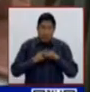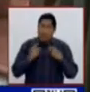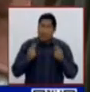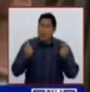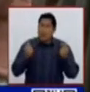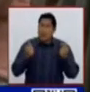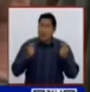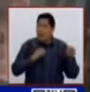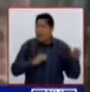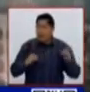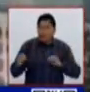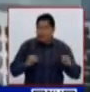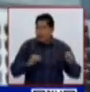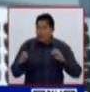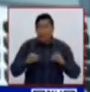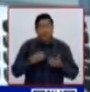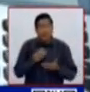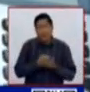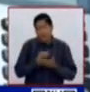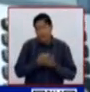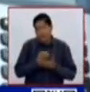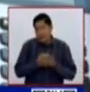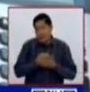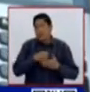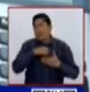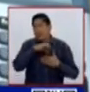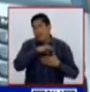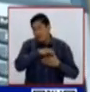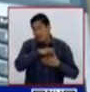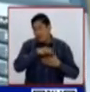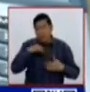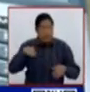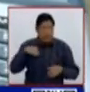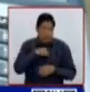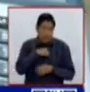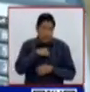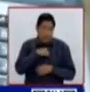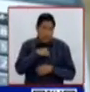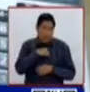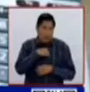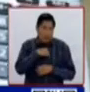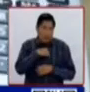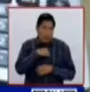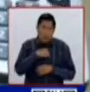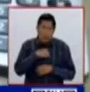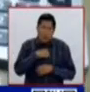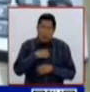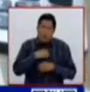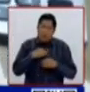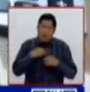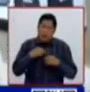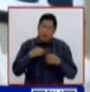automáticamente se mueve la economía y en cierta manera nos favorece también a nosotros, ¿no? O sea, reciben de forma indirecta.